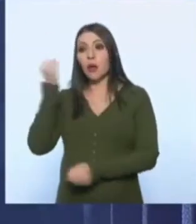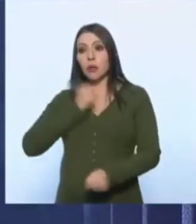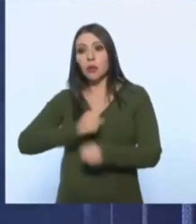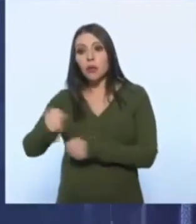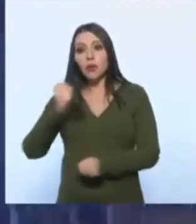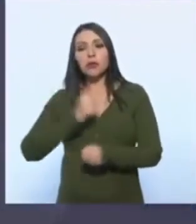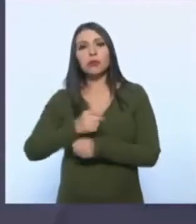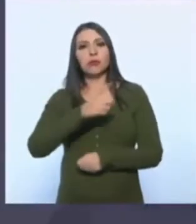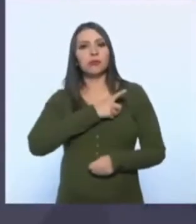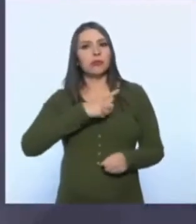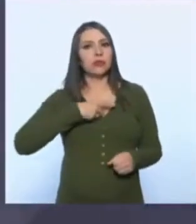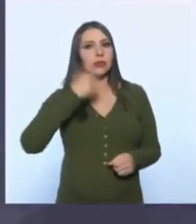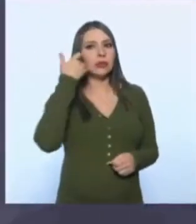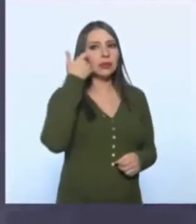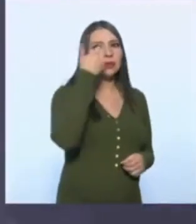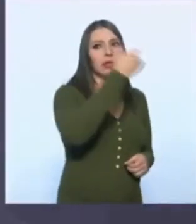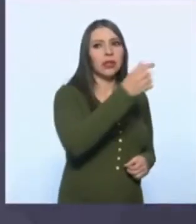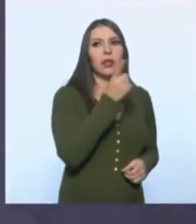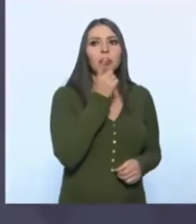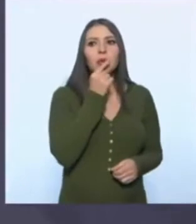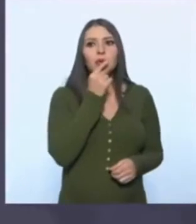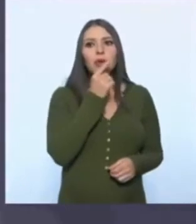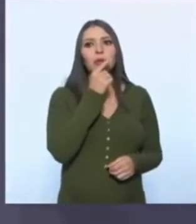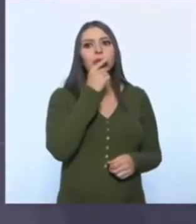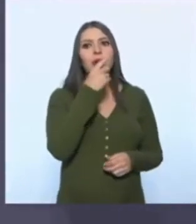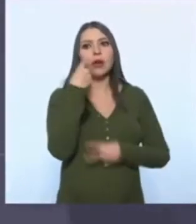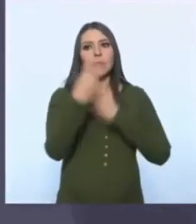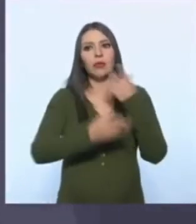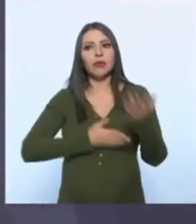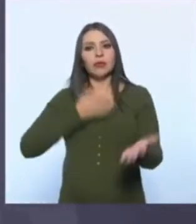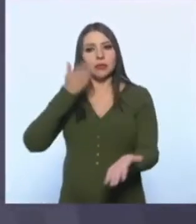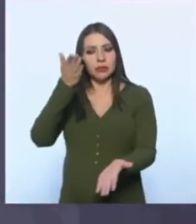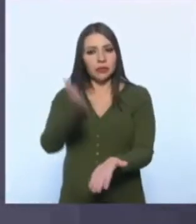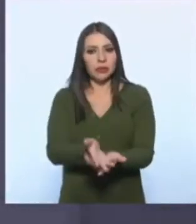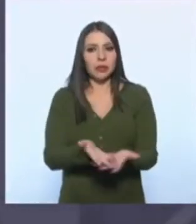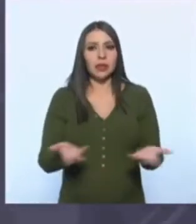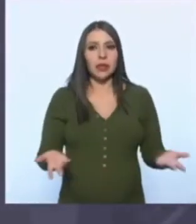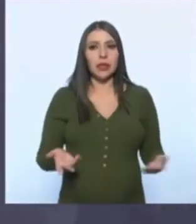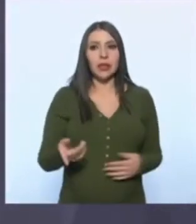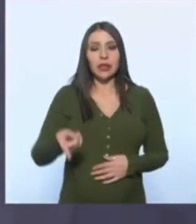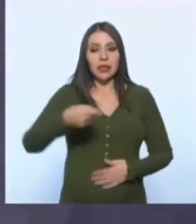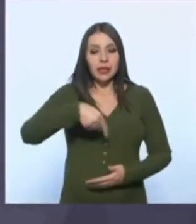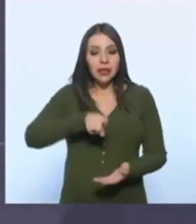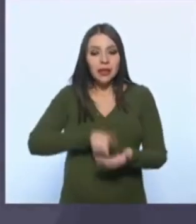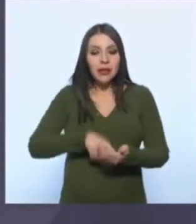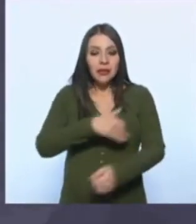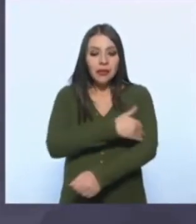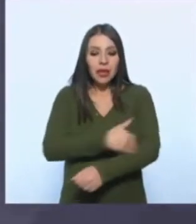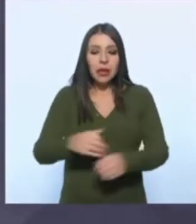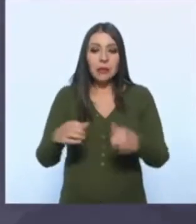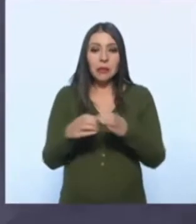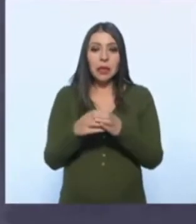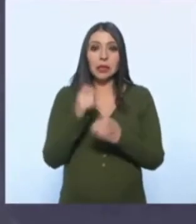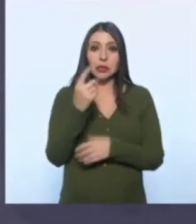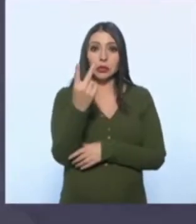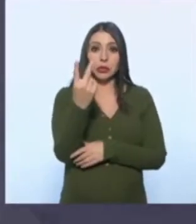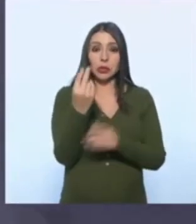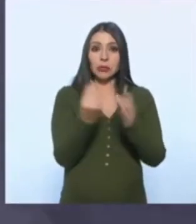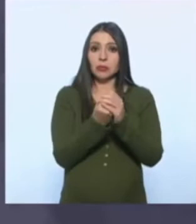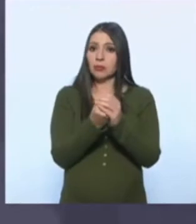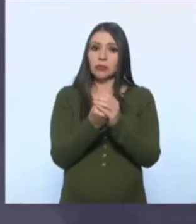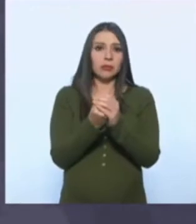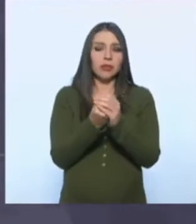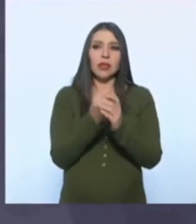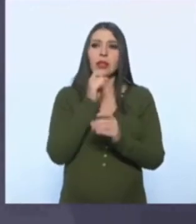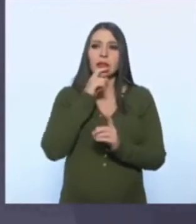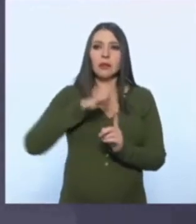que llamar a la policía para que la policía haga acto de presencia. La violencia intrafamiliar no es cosa de dos. La violencia intrafamiliar también